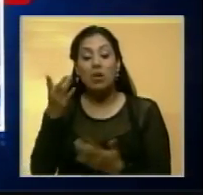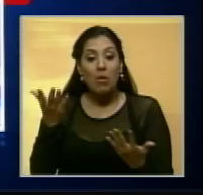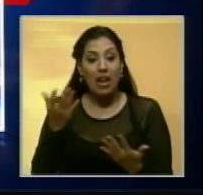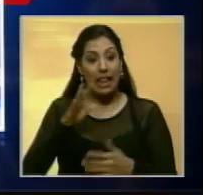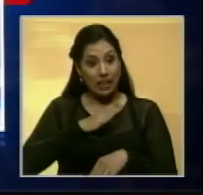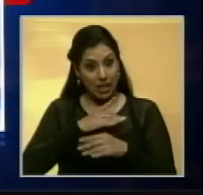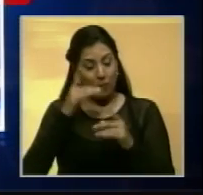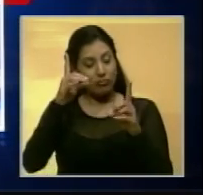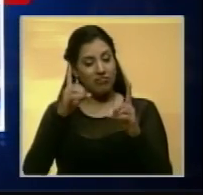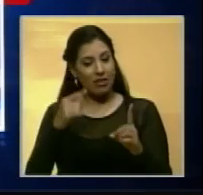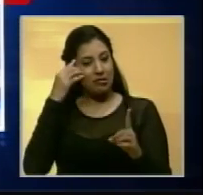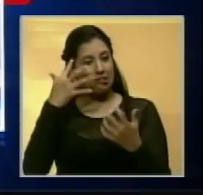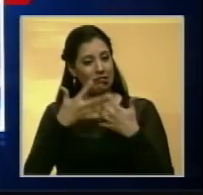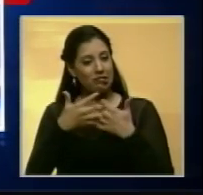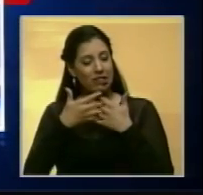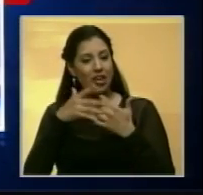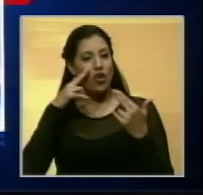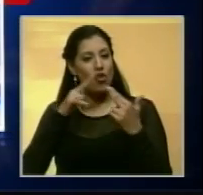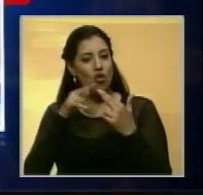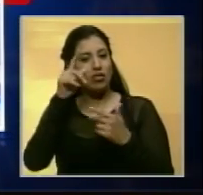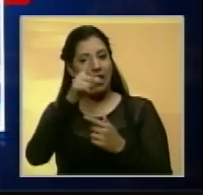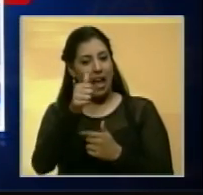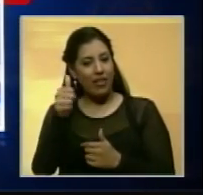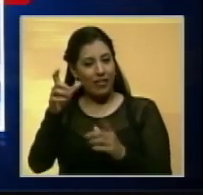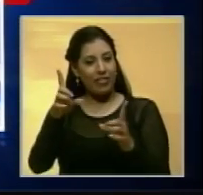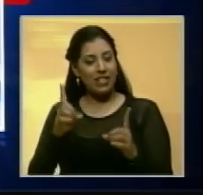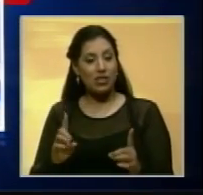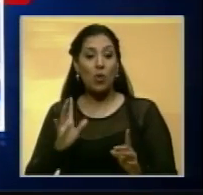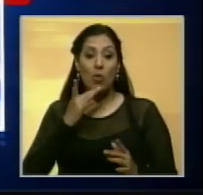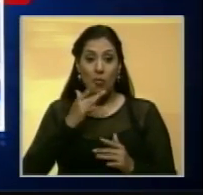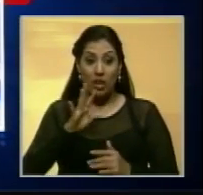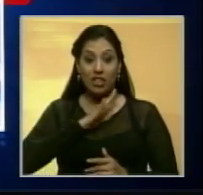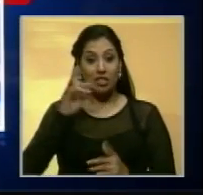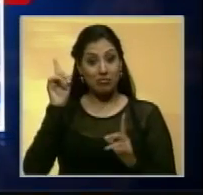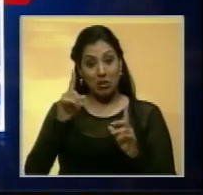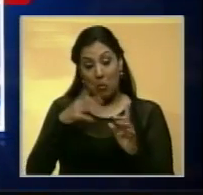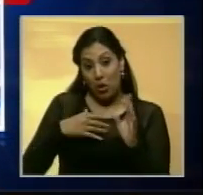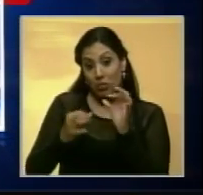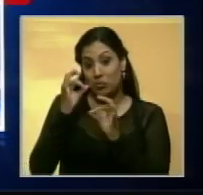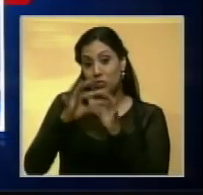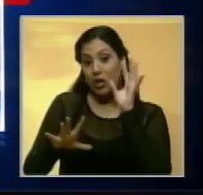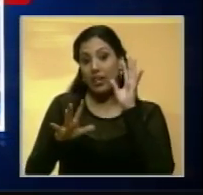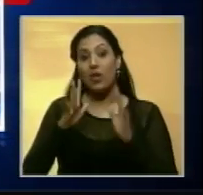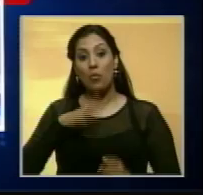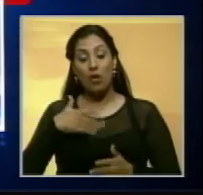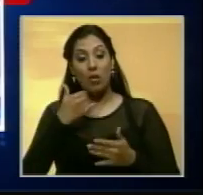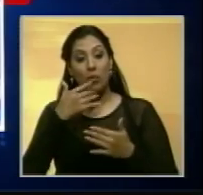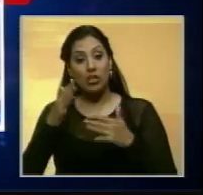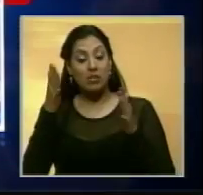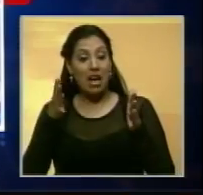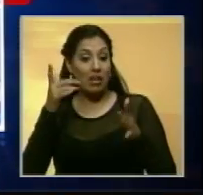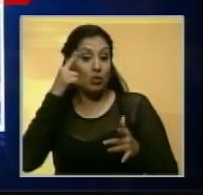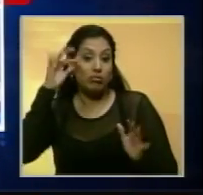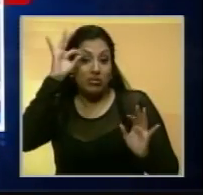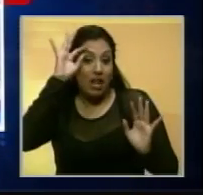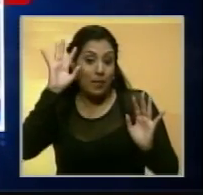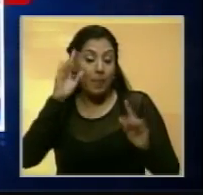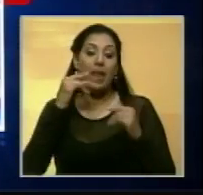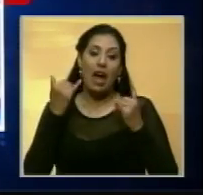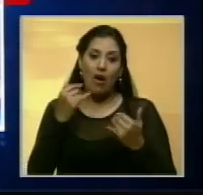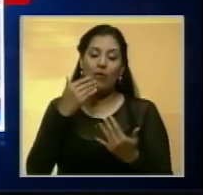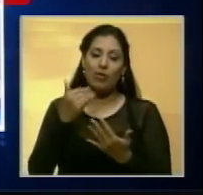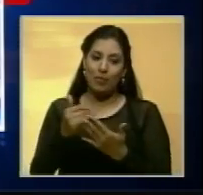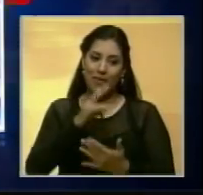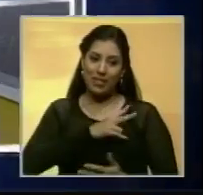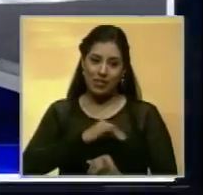aún tiempo para seguir conociéndolas y decidir. Probablemente la tenemos aquí en el estudio, ¿no? A la próxima ganadora, no se sabe. Bueno, hasta aquí la